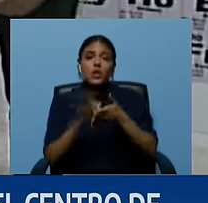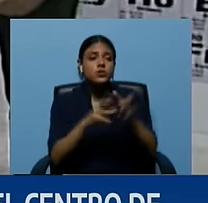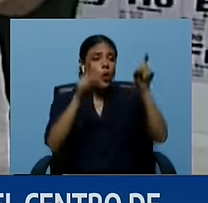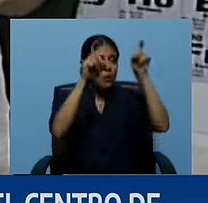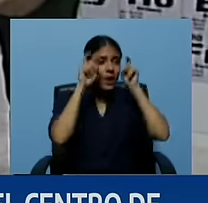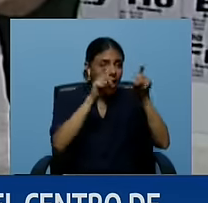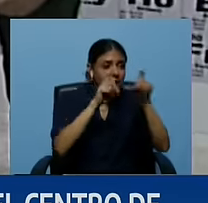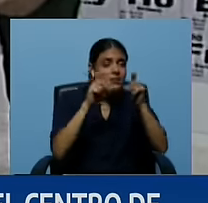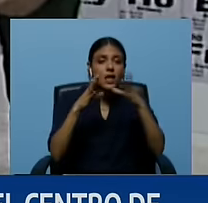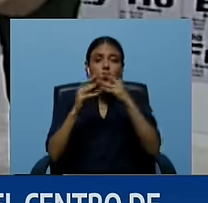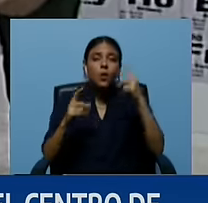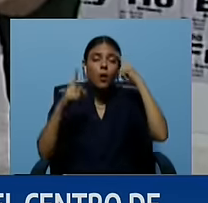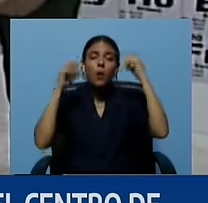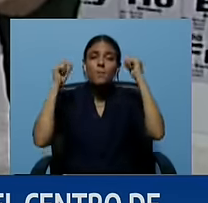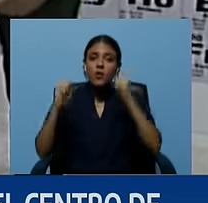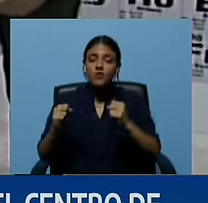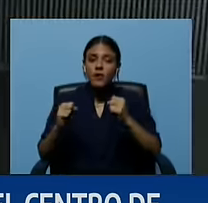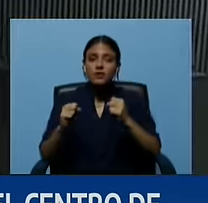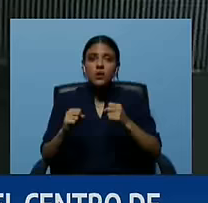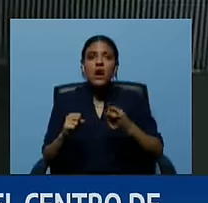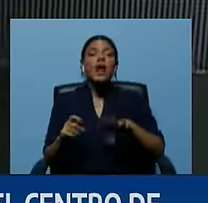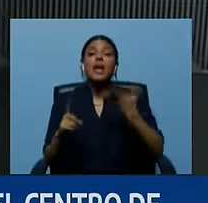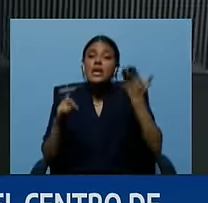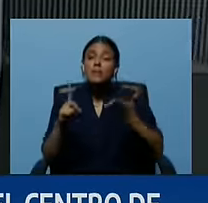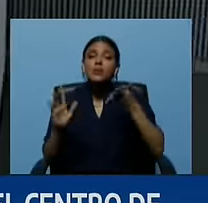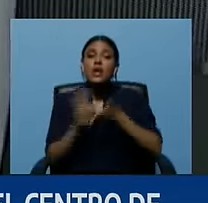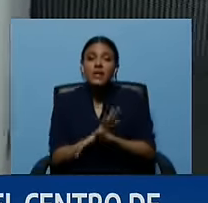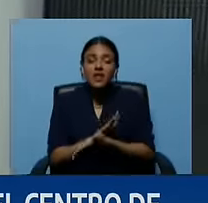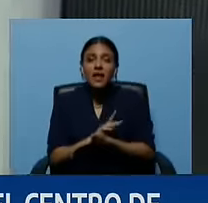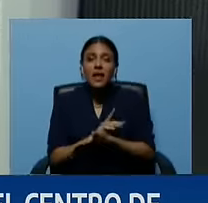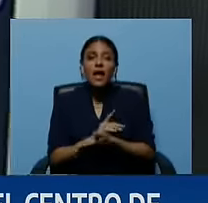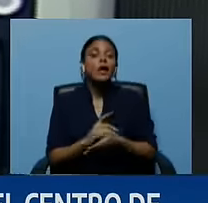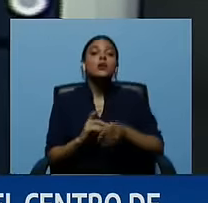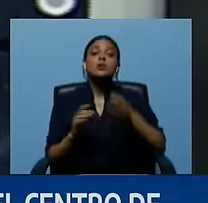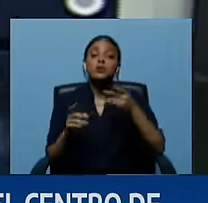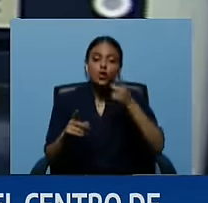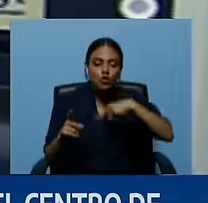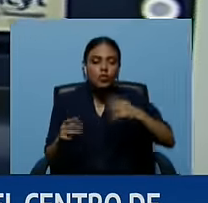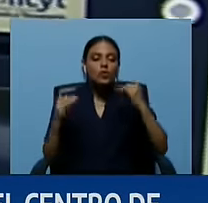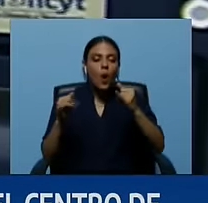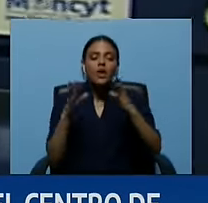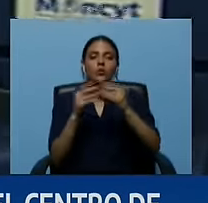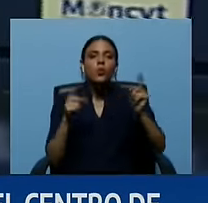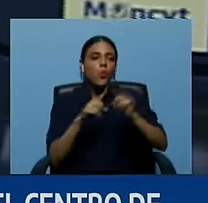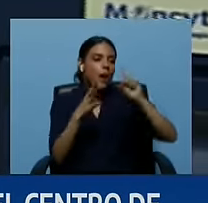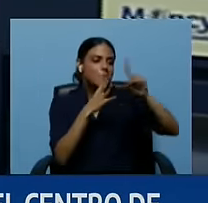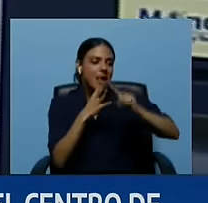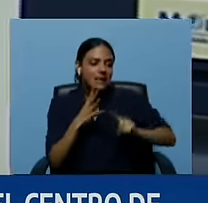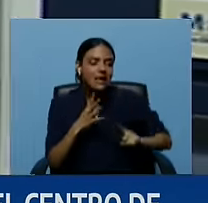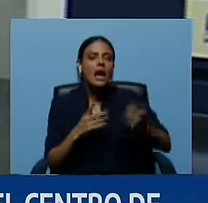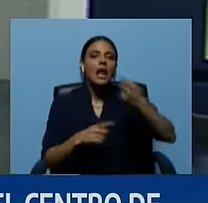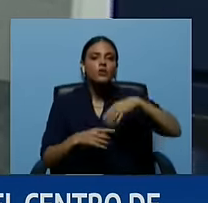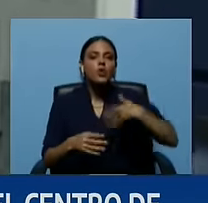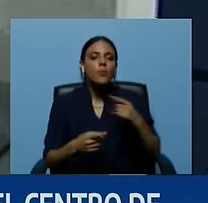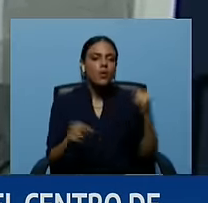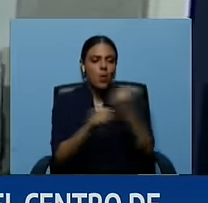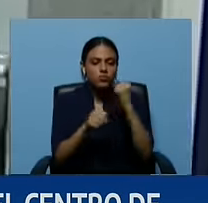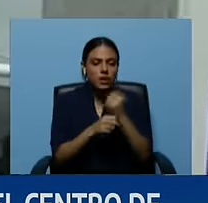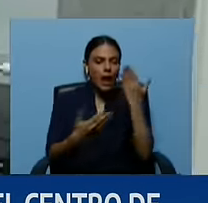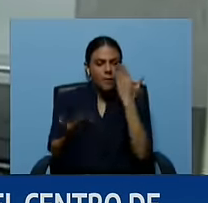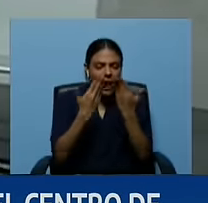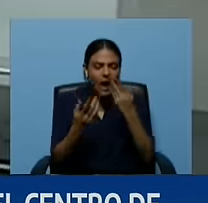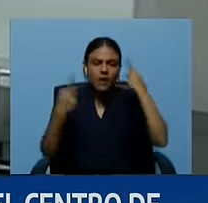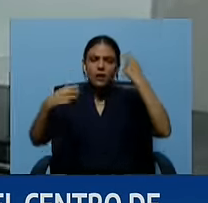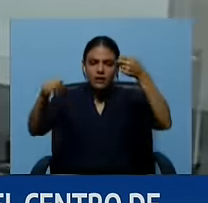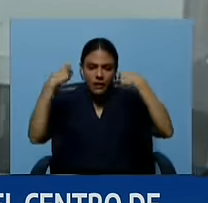profesional, radica una buena parte de la clave del desarrollo, no solamente científico, sino